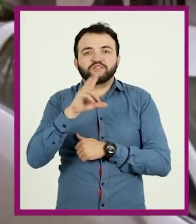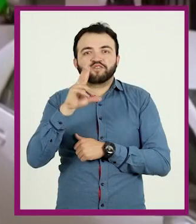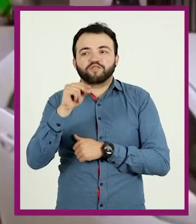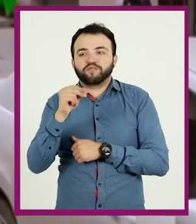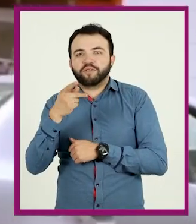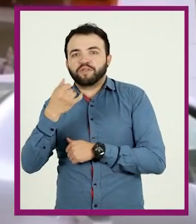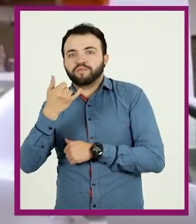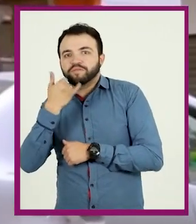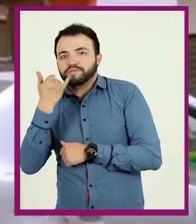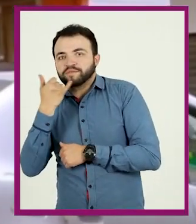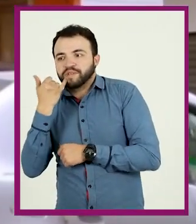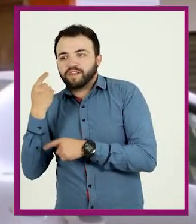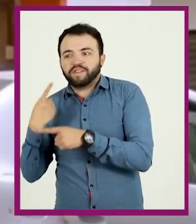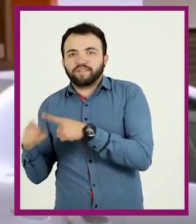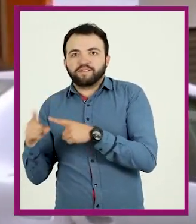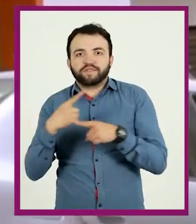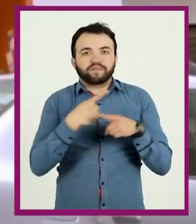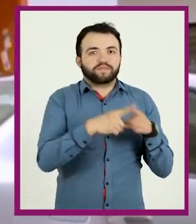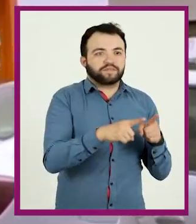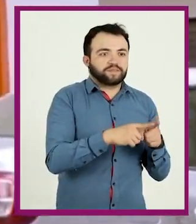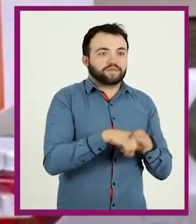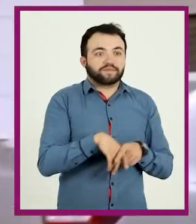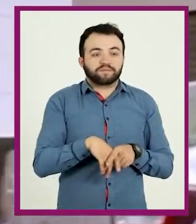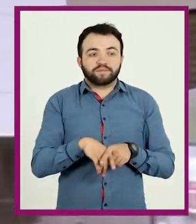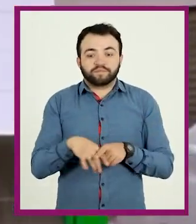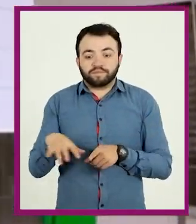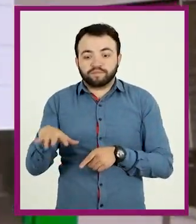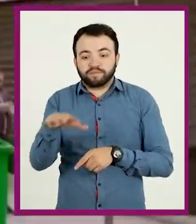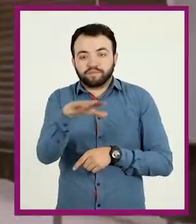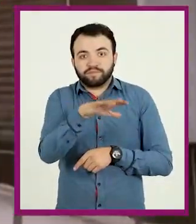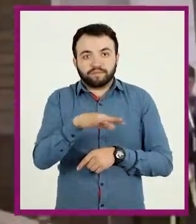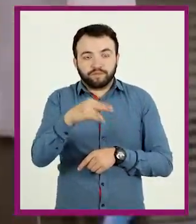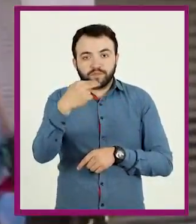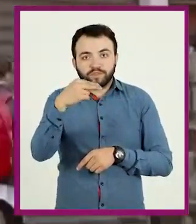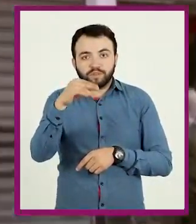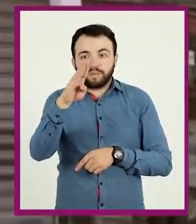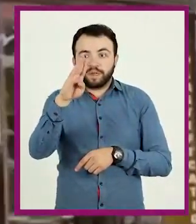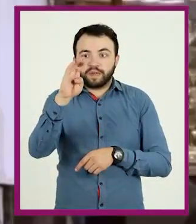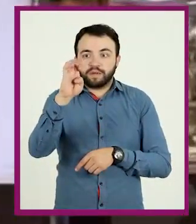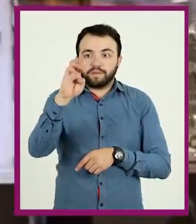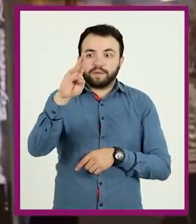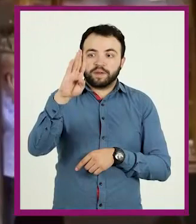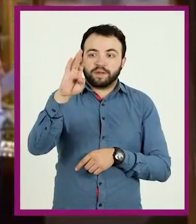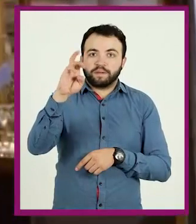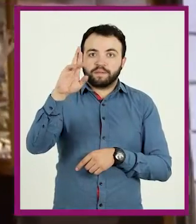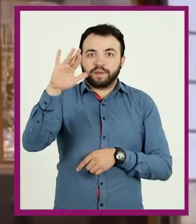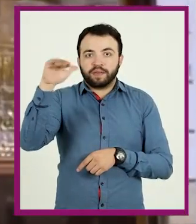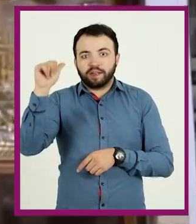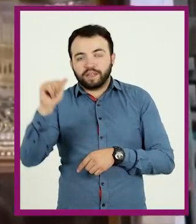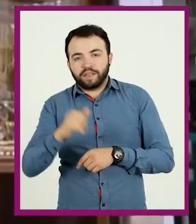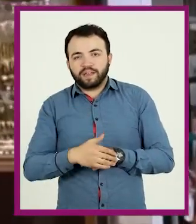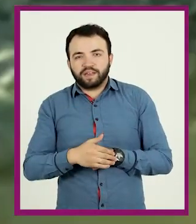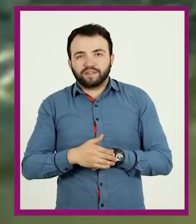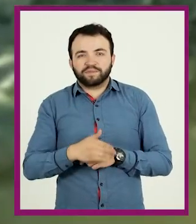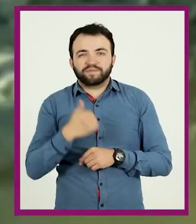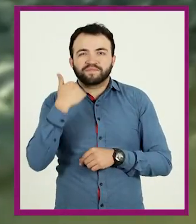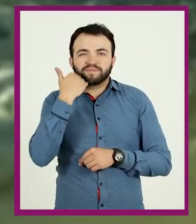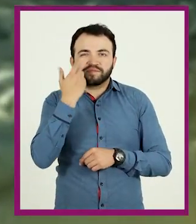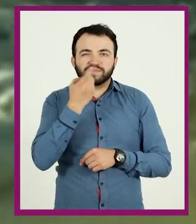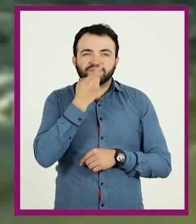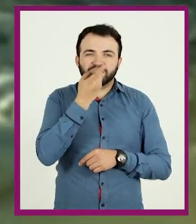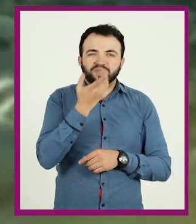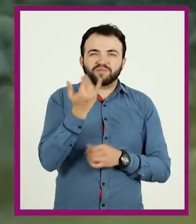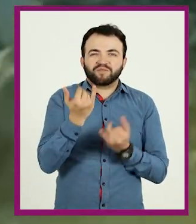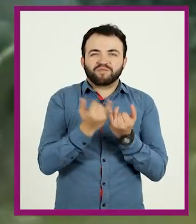su lengua. En castellano, la región era conocida como Berbería y en inglés, Barbary.